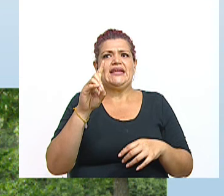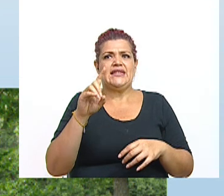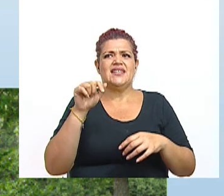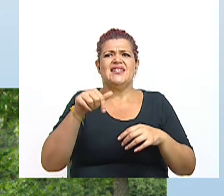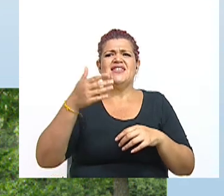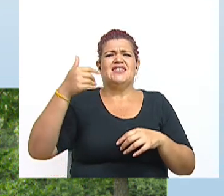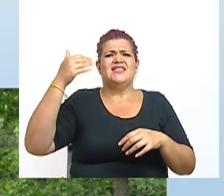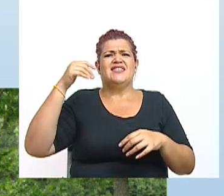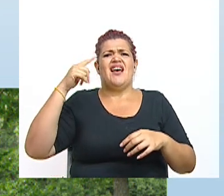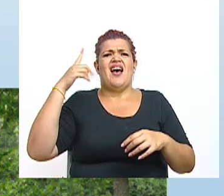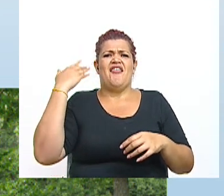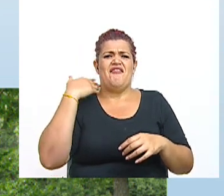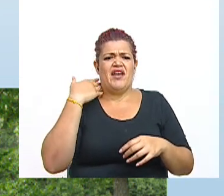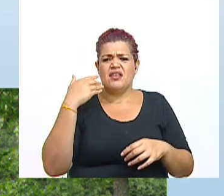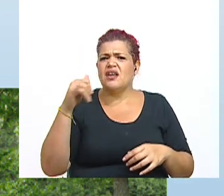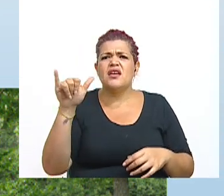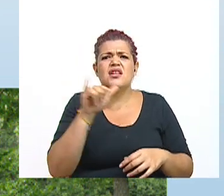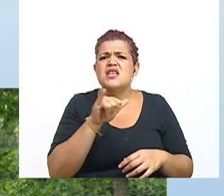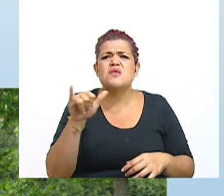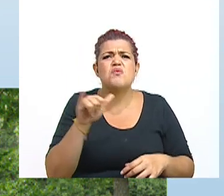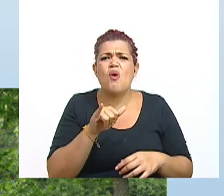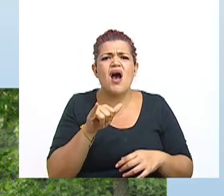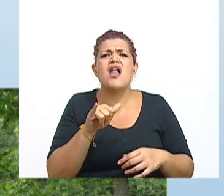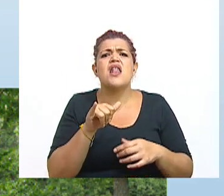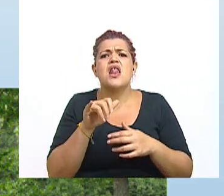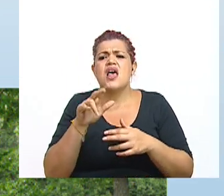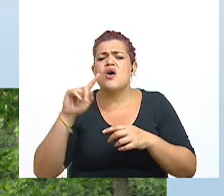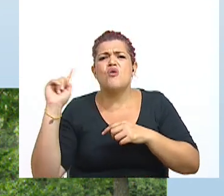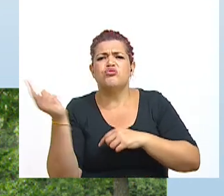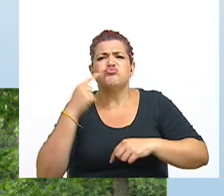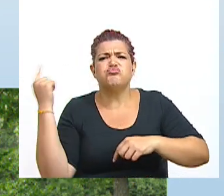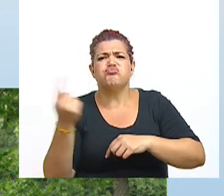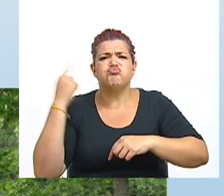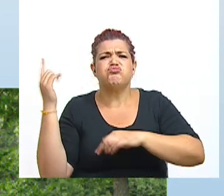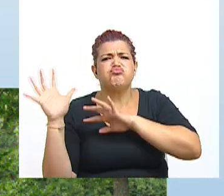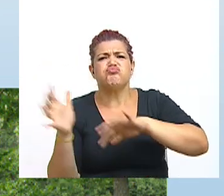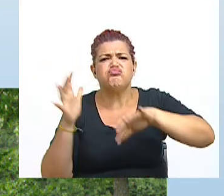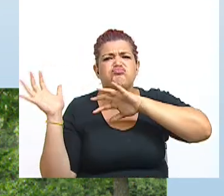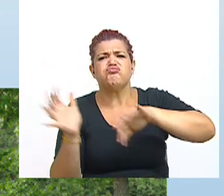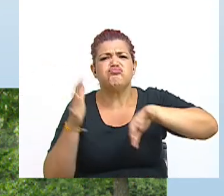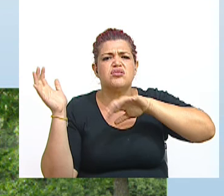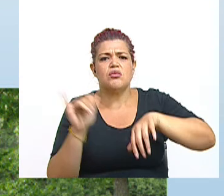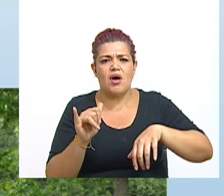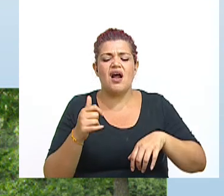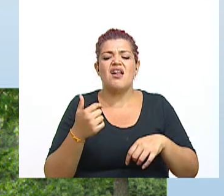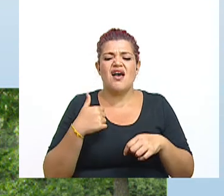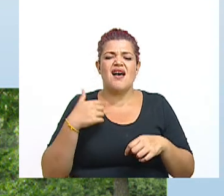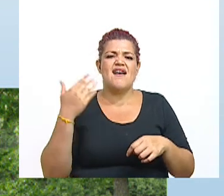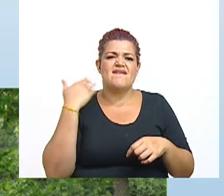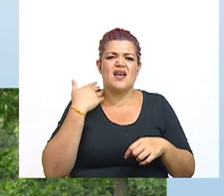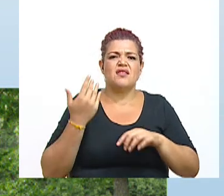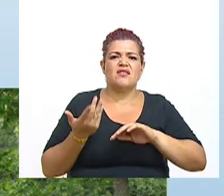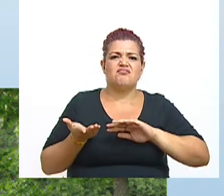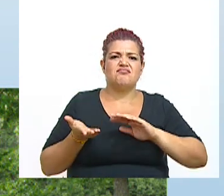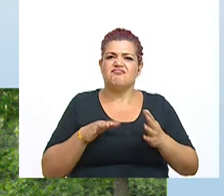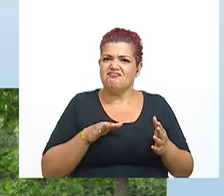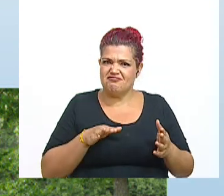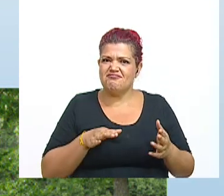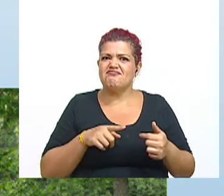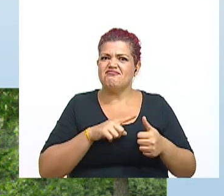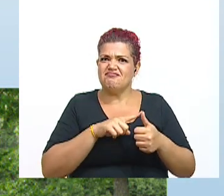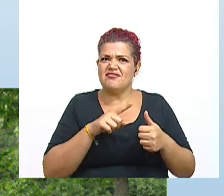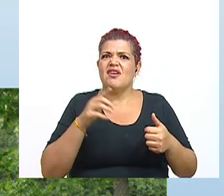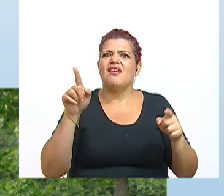afectaciones, las consecuencias son muy similares a las de los huracanes, en el sentido de que hay una afectación humana y también en los